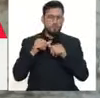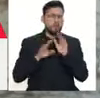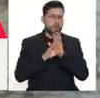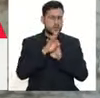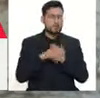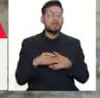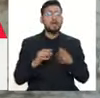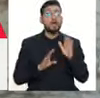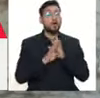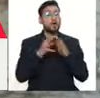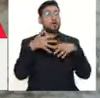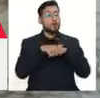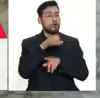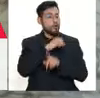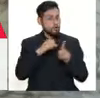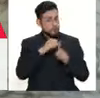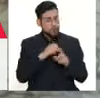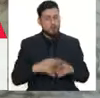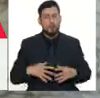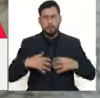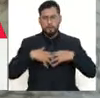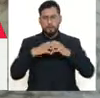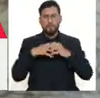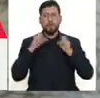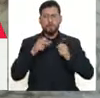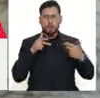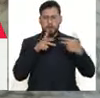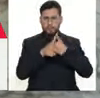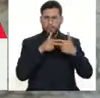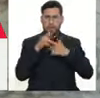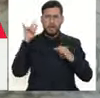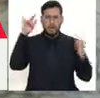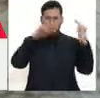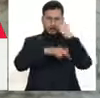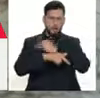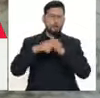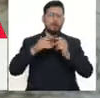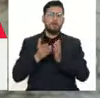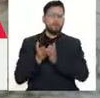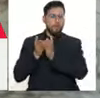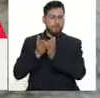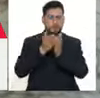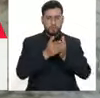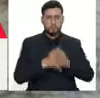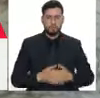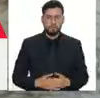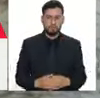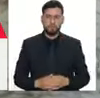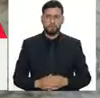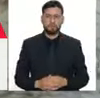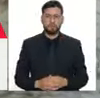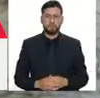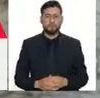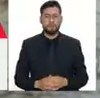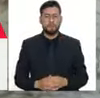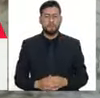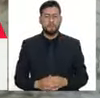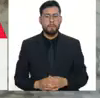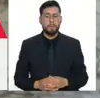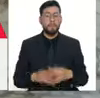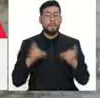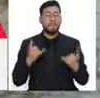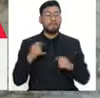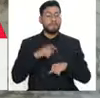e inclusión social, fortalecimiento del tránsito y transporte aéreo, terrestre, fluvial y marítimo. En